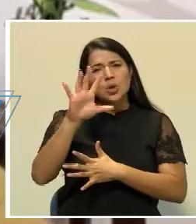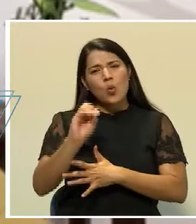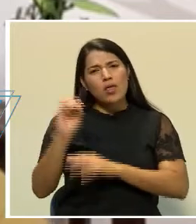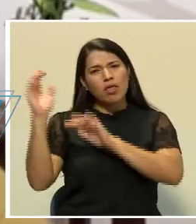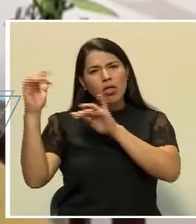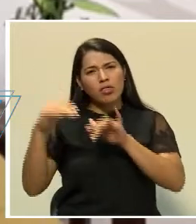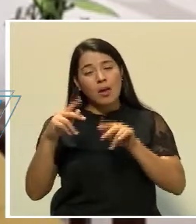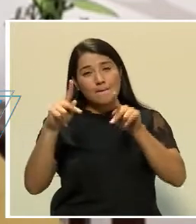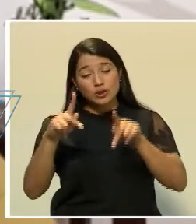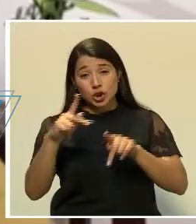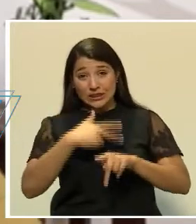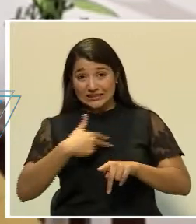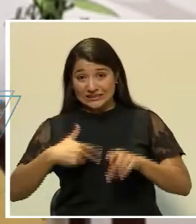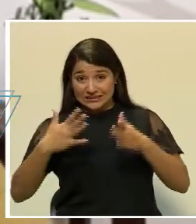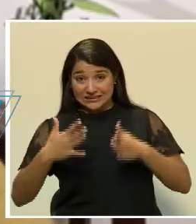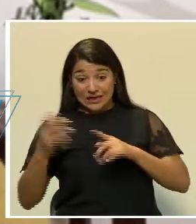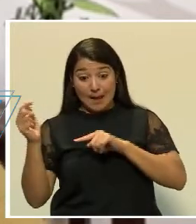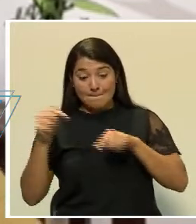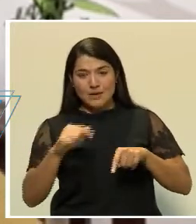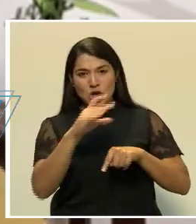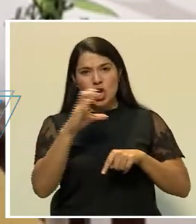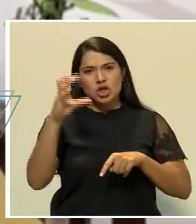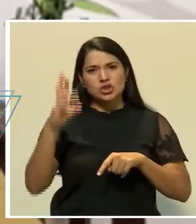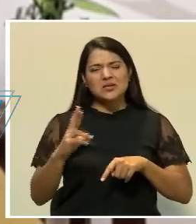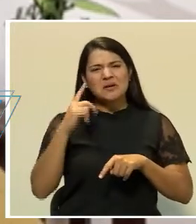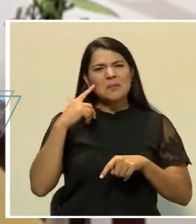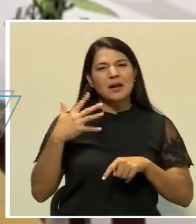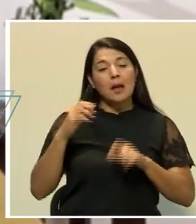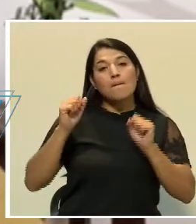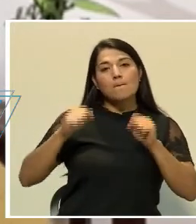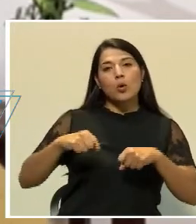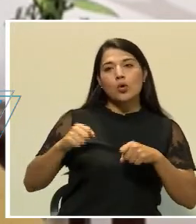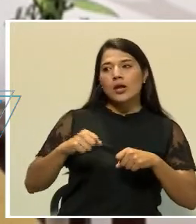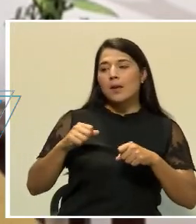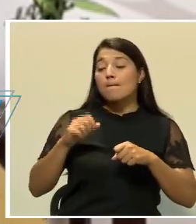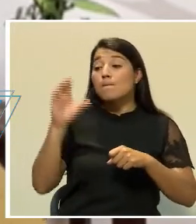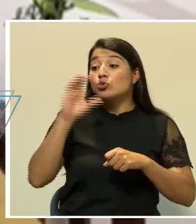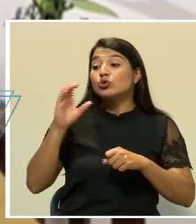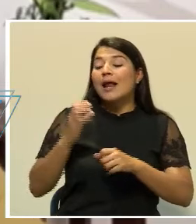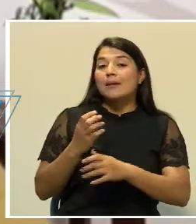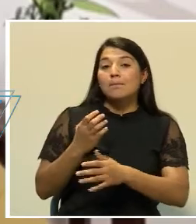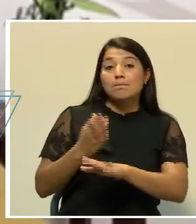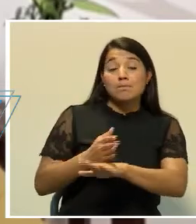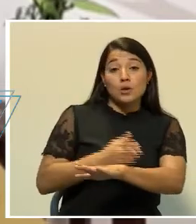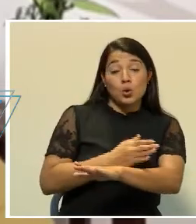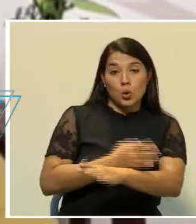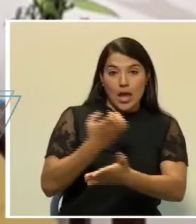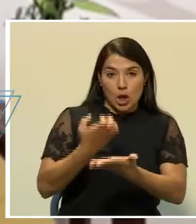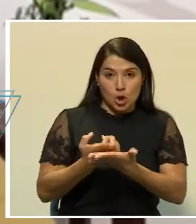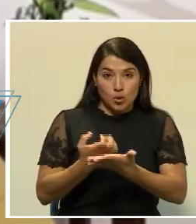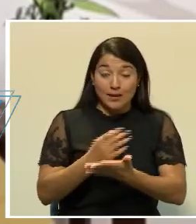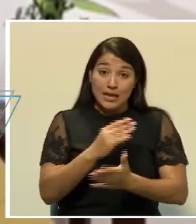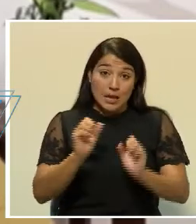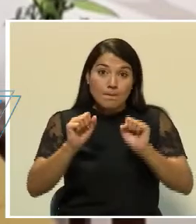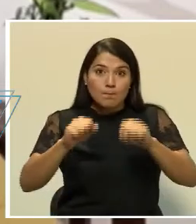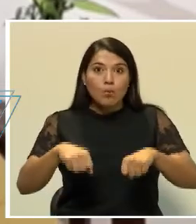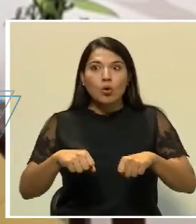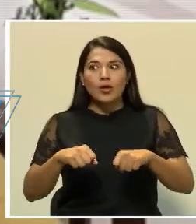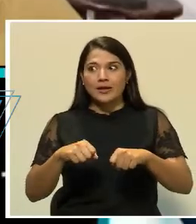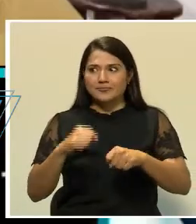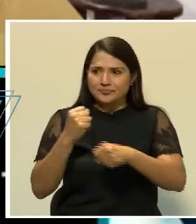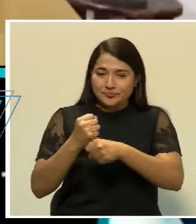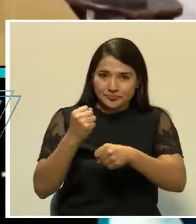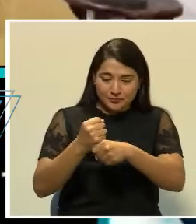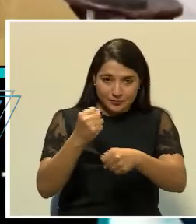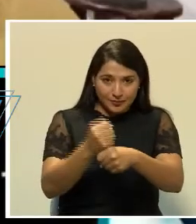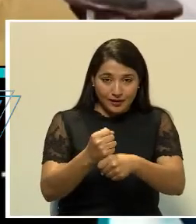es de una clase de trabajadora que vino a Costa Rica con el fin de buscar estabilidad financiera y salir adelante a partir de trabajar,